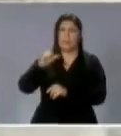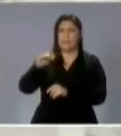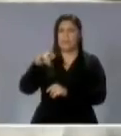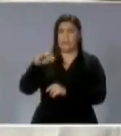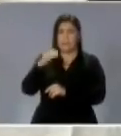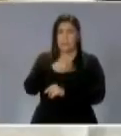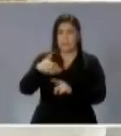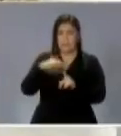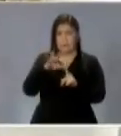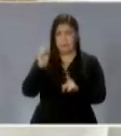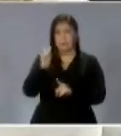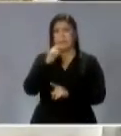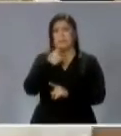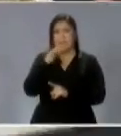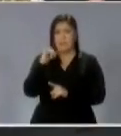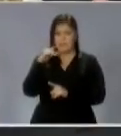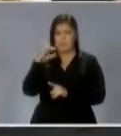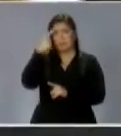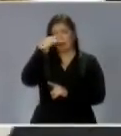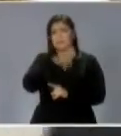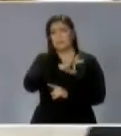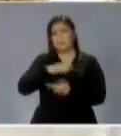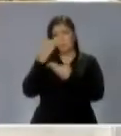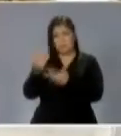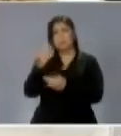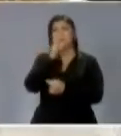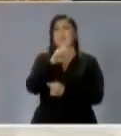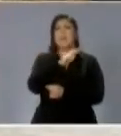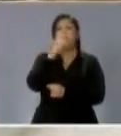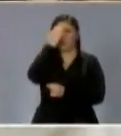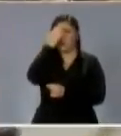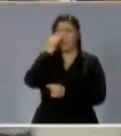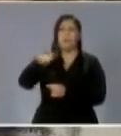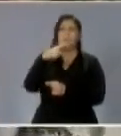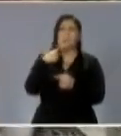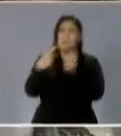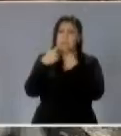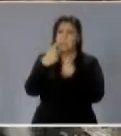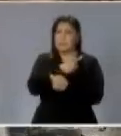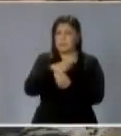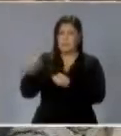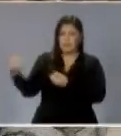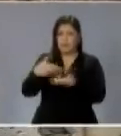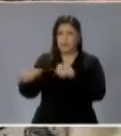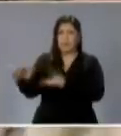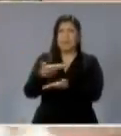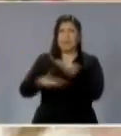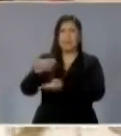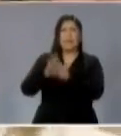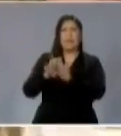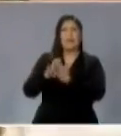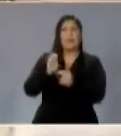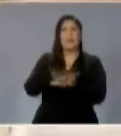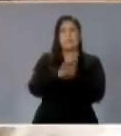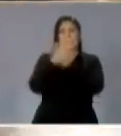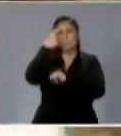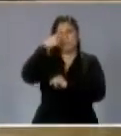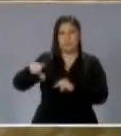en práctica para animar la reflexión, sino para salvar el día. Merced a la secuencia, sus cifras y